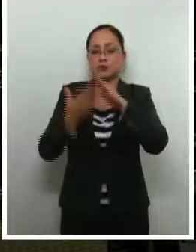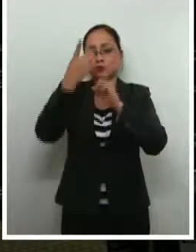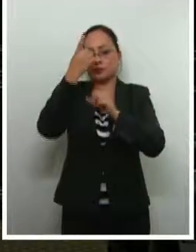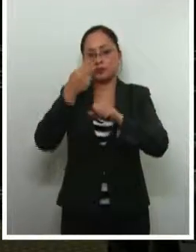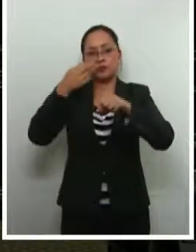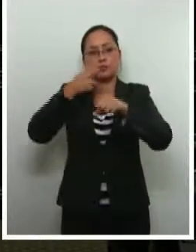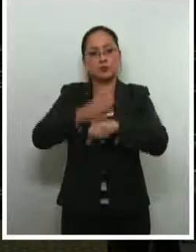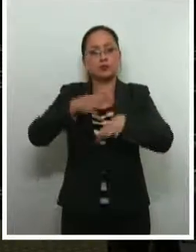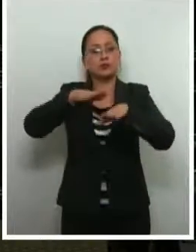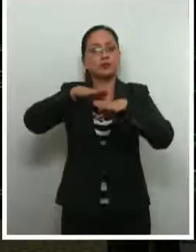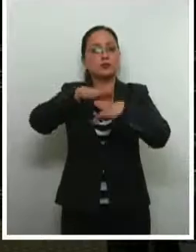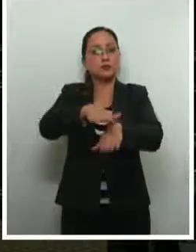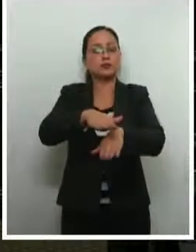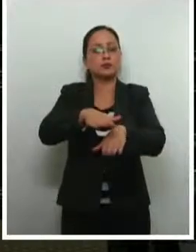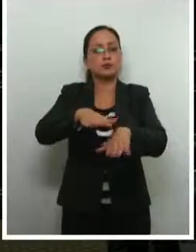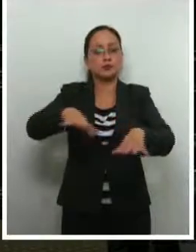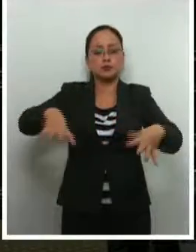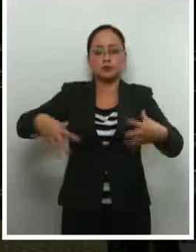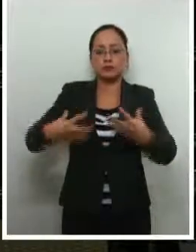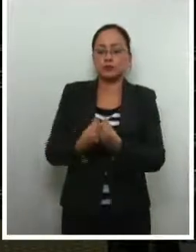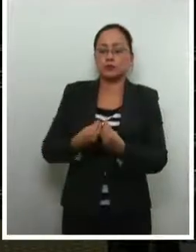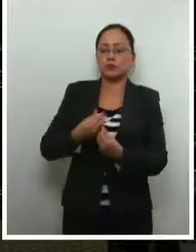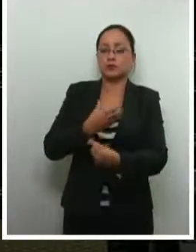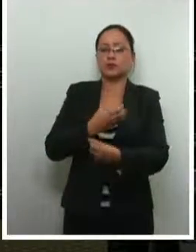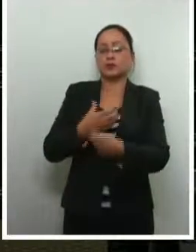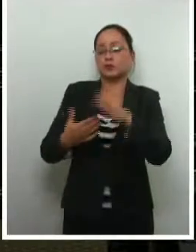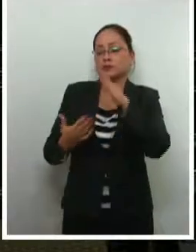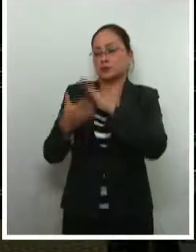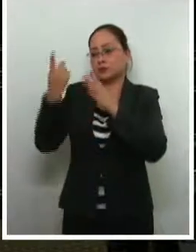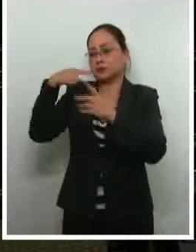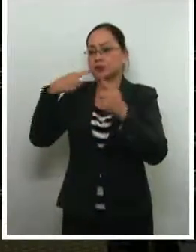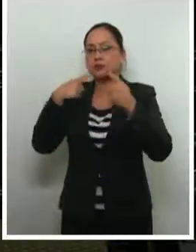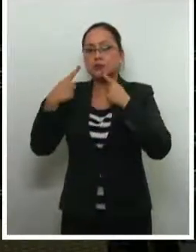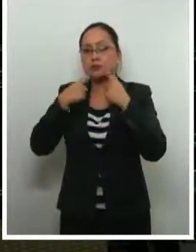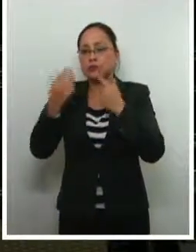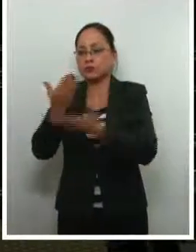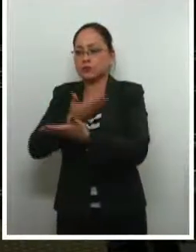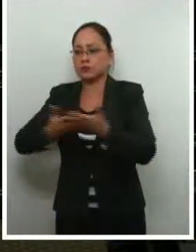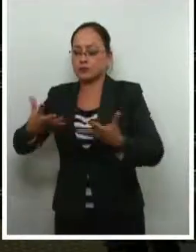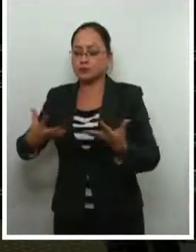directiva en consulta con la mesa de consulta.